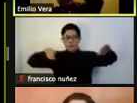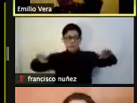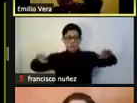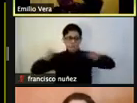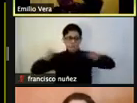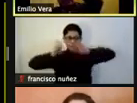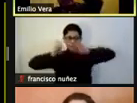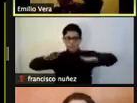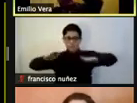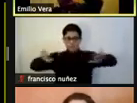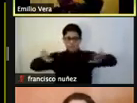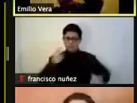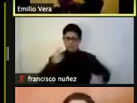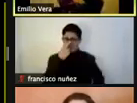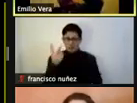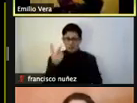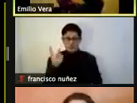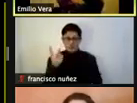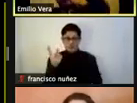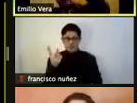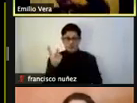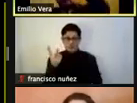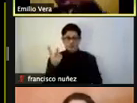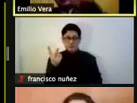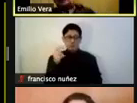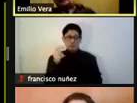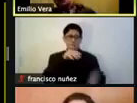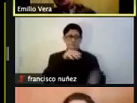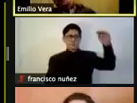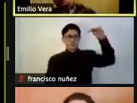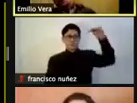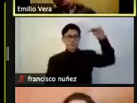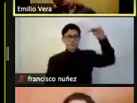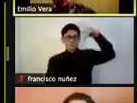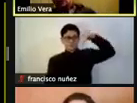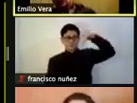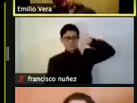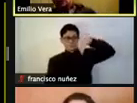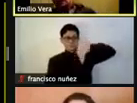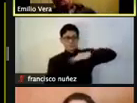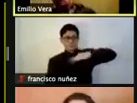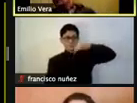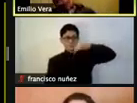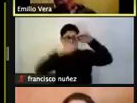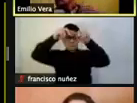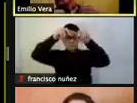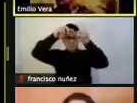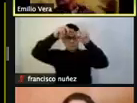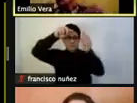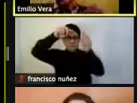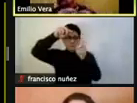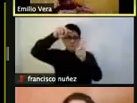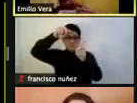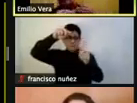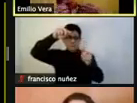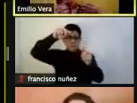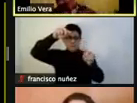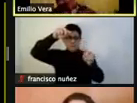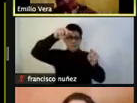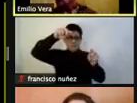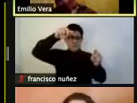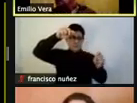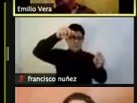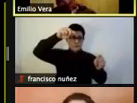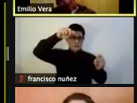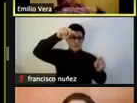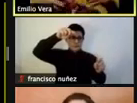la mesodorsal, ya la estructura de la corteza empieza a ser casi la definitiva, que dura después por